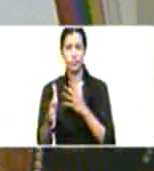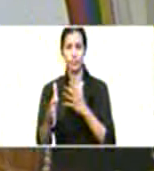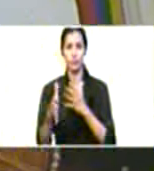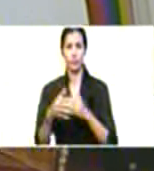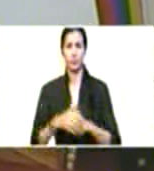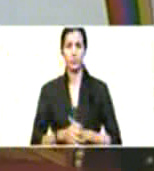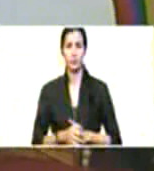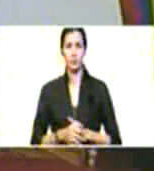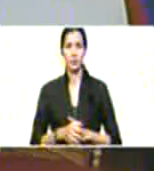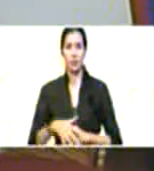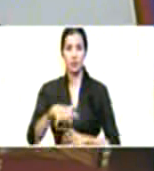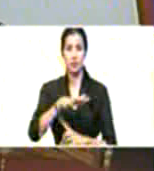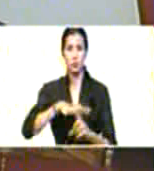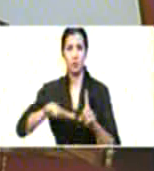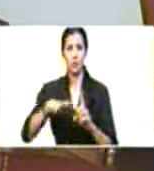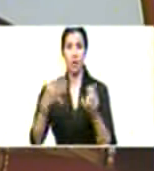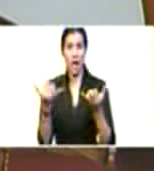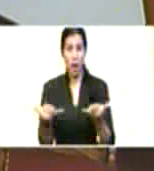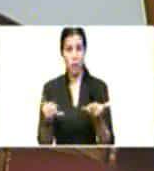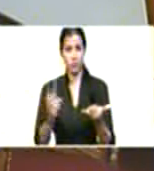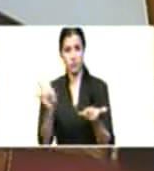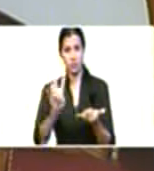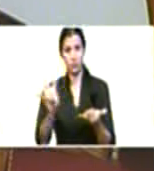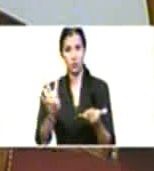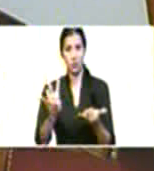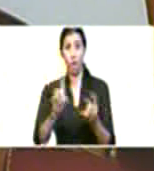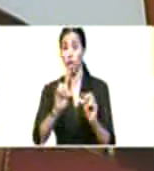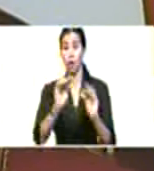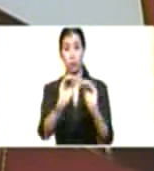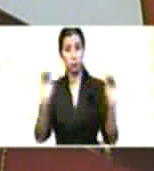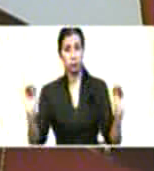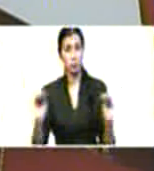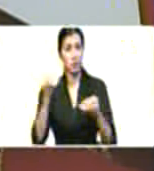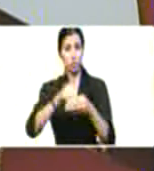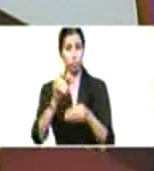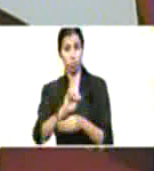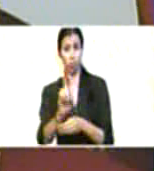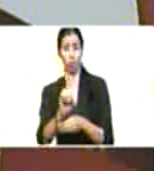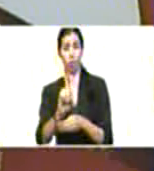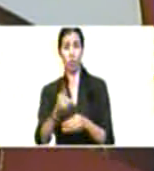que en las circunstancias que estaba viviendo Venezuela no se iba a convocar elecciones.